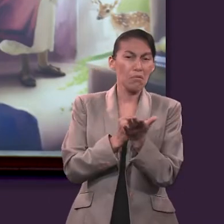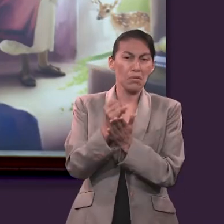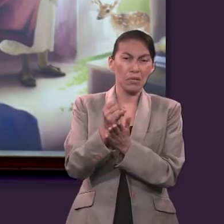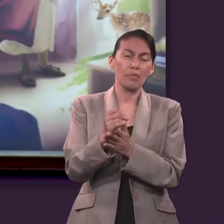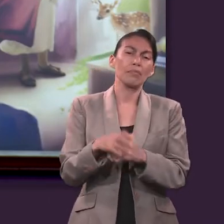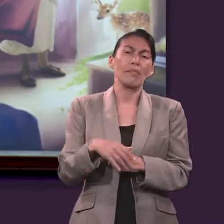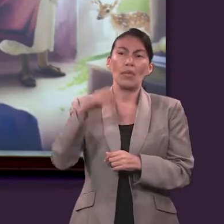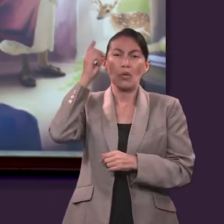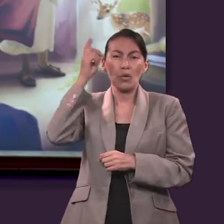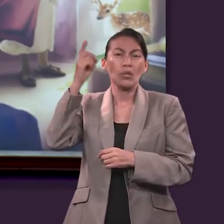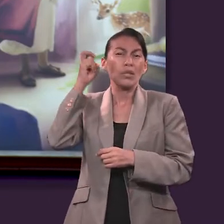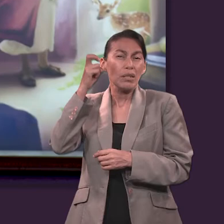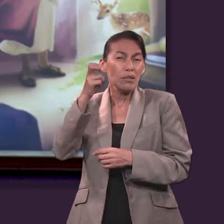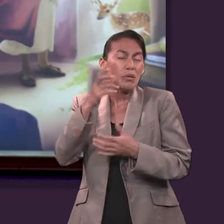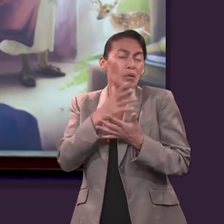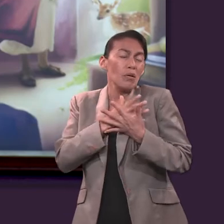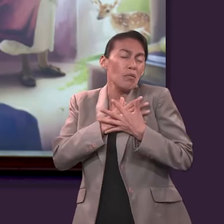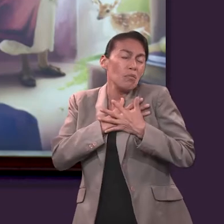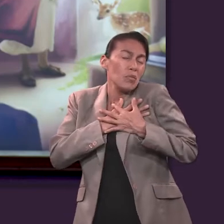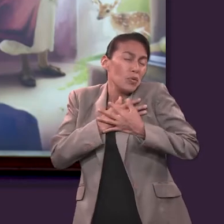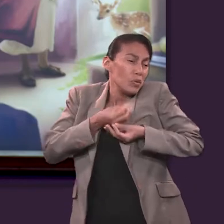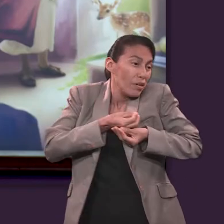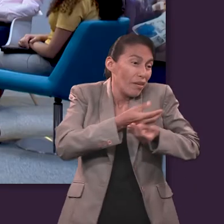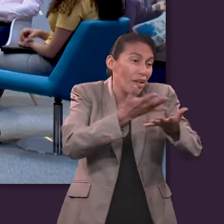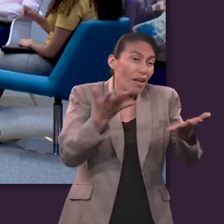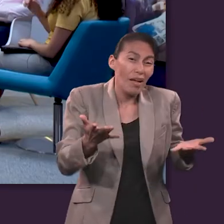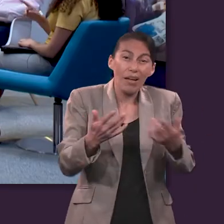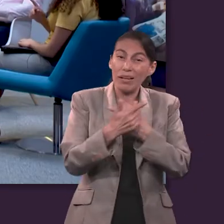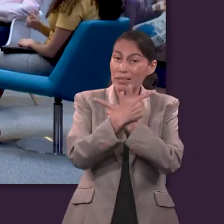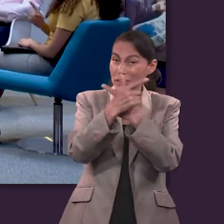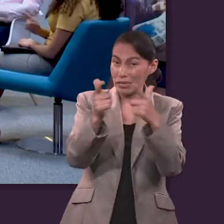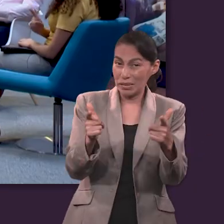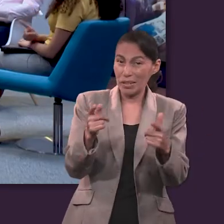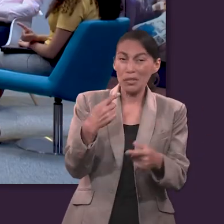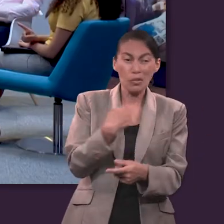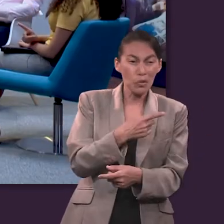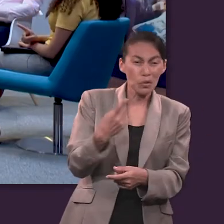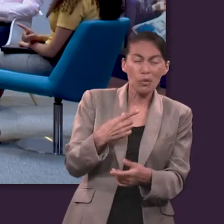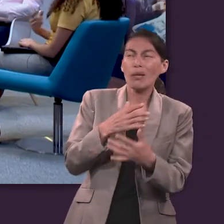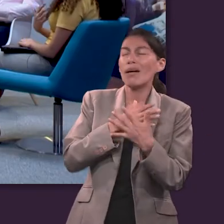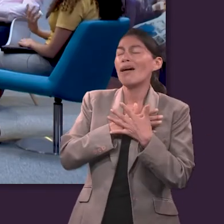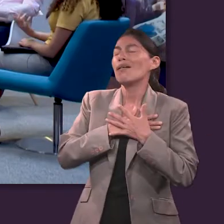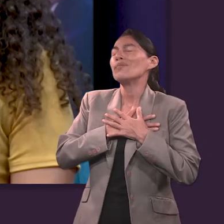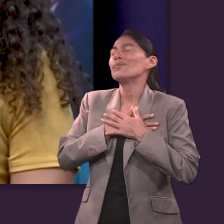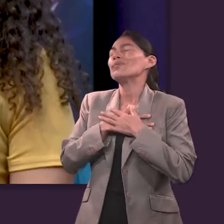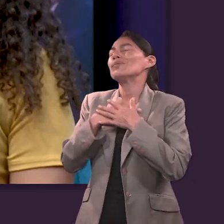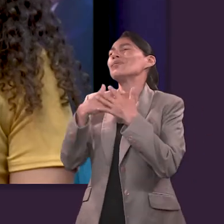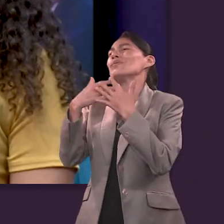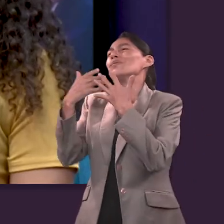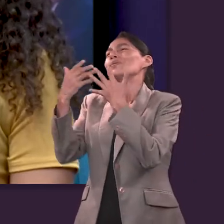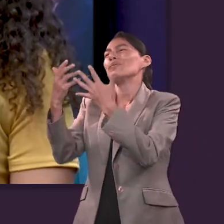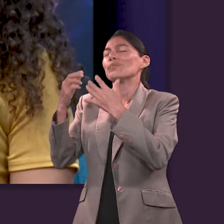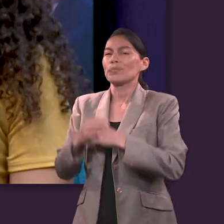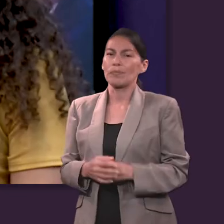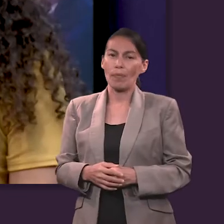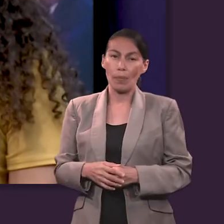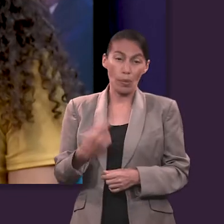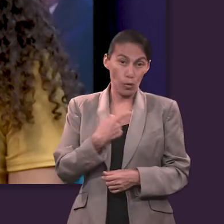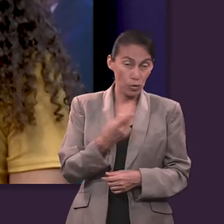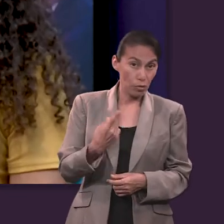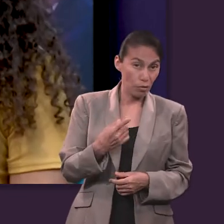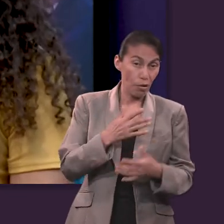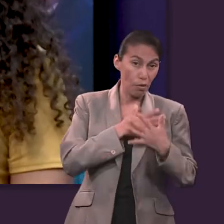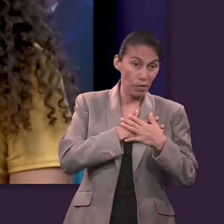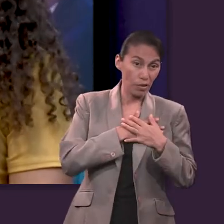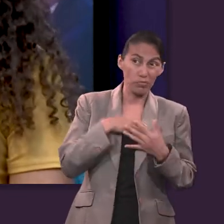de su poder y de su amor para con todas sus criaturas. Y es desde esa libertad que nosotros podemos amar. No